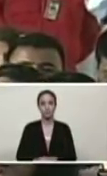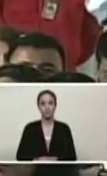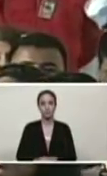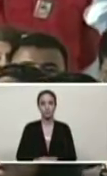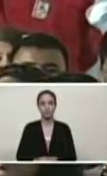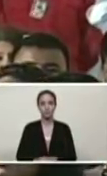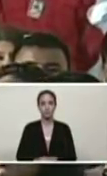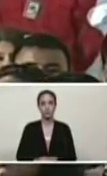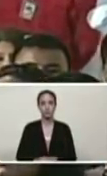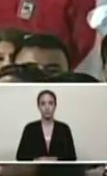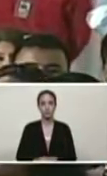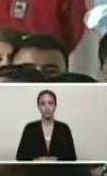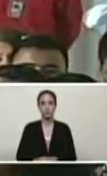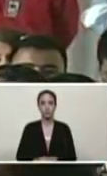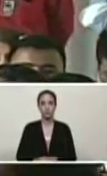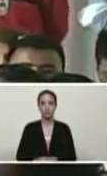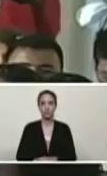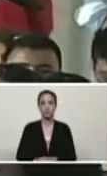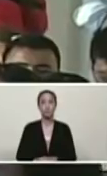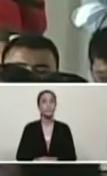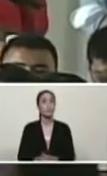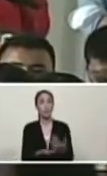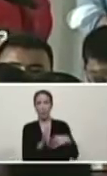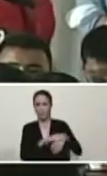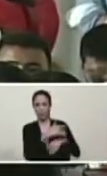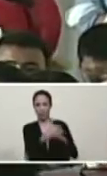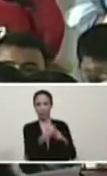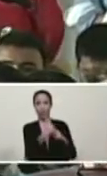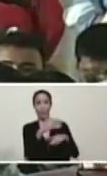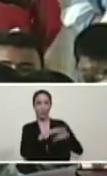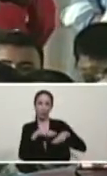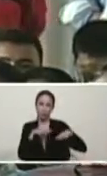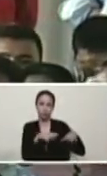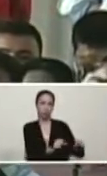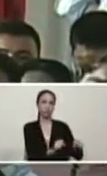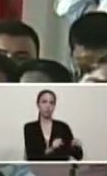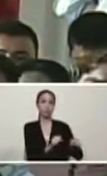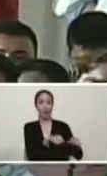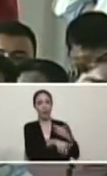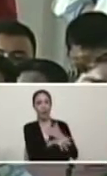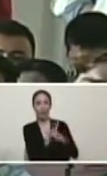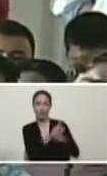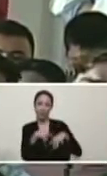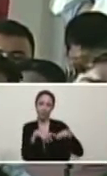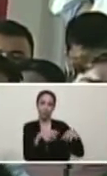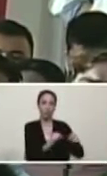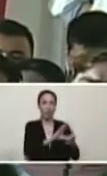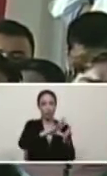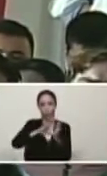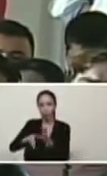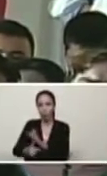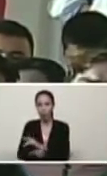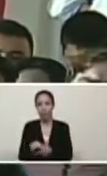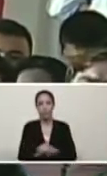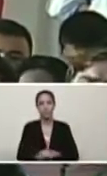dirty hands on the wealth of the country. Porque quieren poner sus sucias manos sobre las riquezas de este